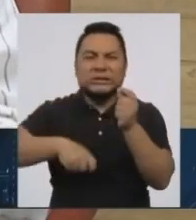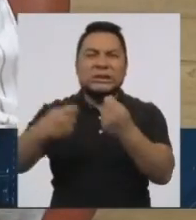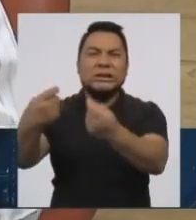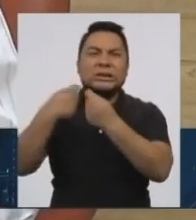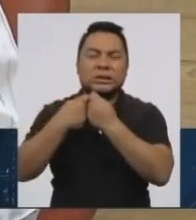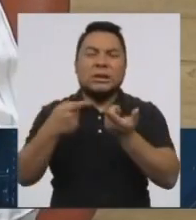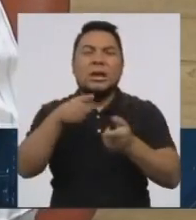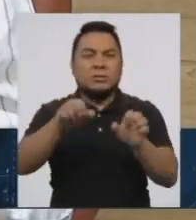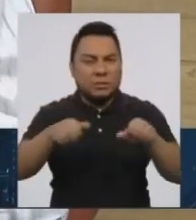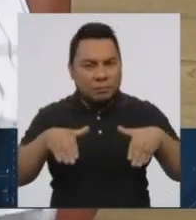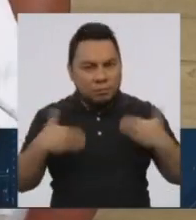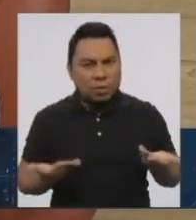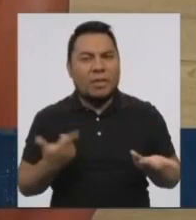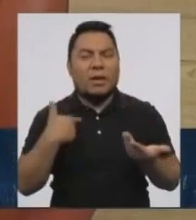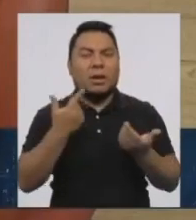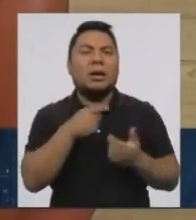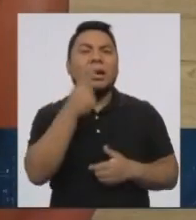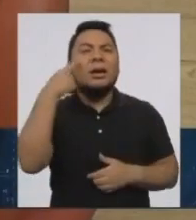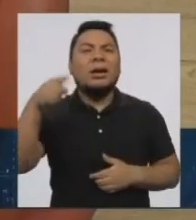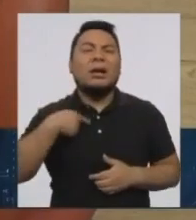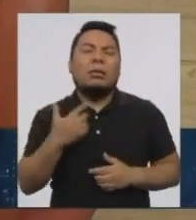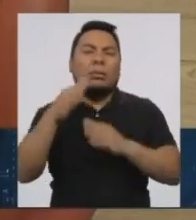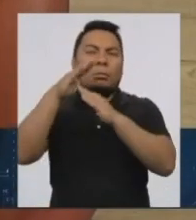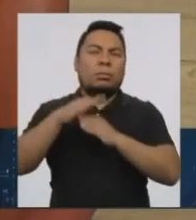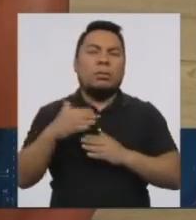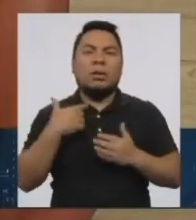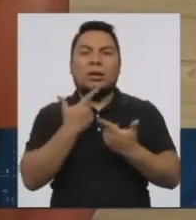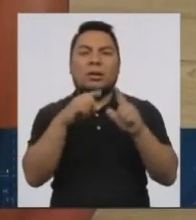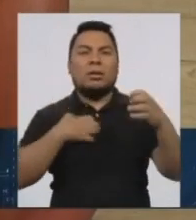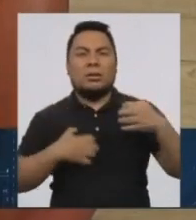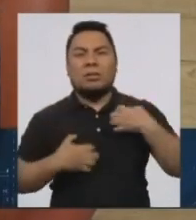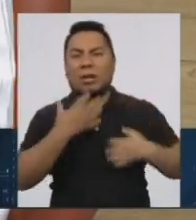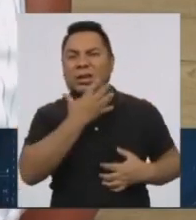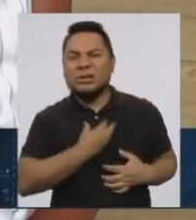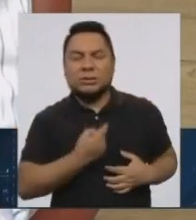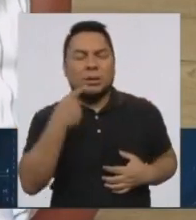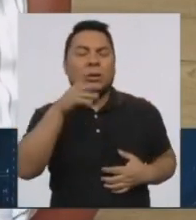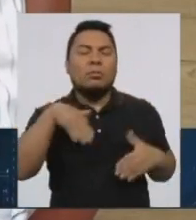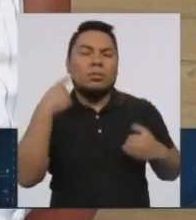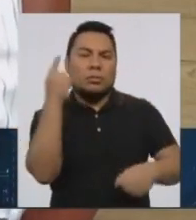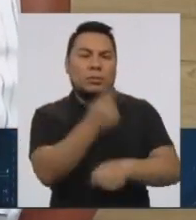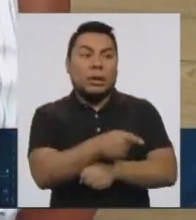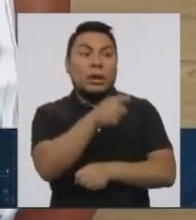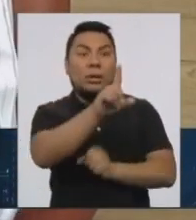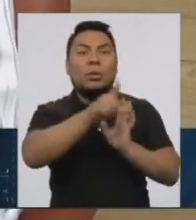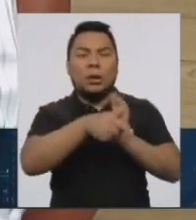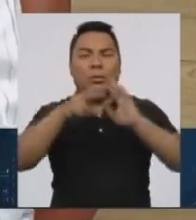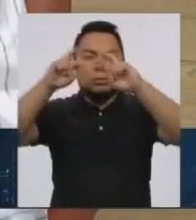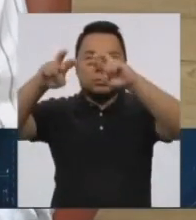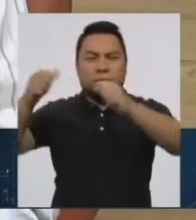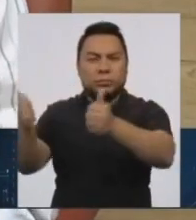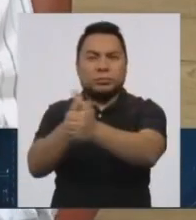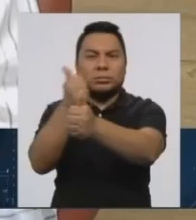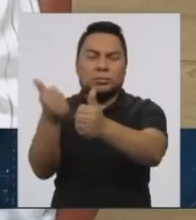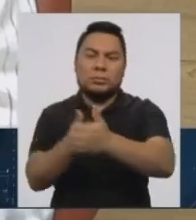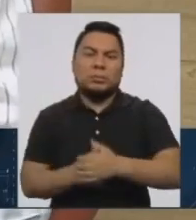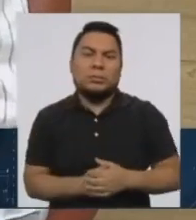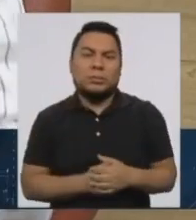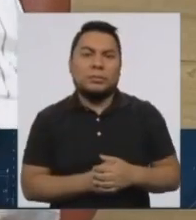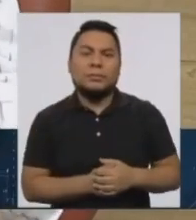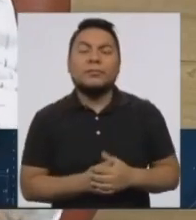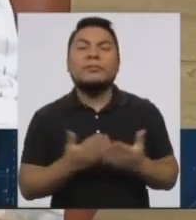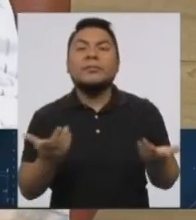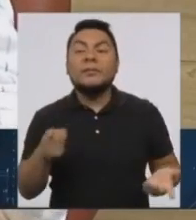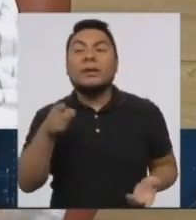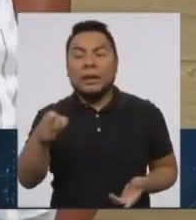una intimidación. Y el otro, que es el marcaje o reglaje, es hacerle el seguimiento, el espionaje, es decir, yo ya te vi,